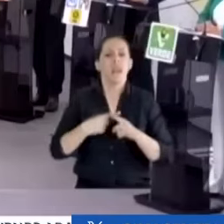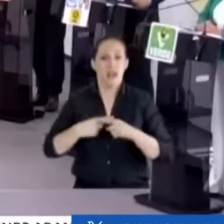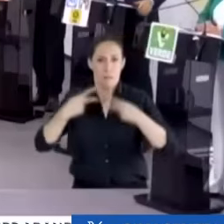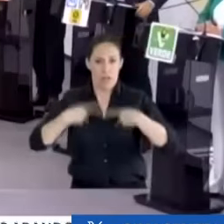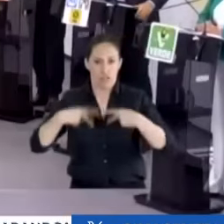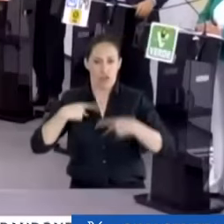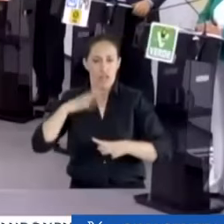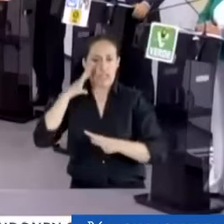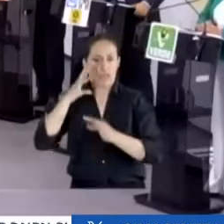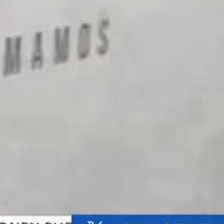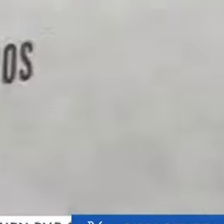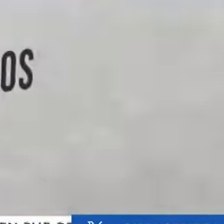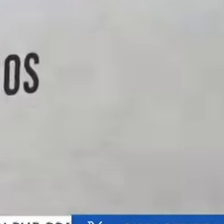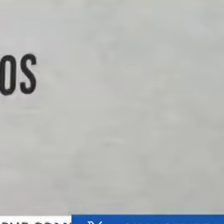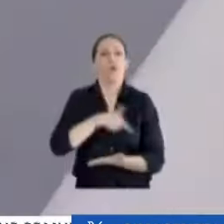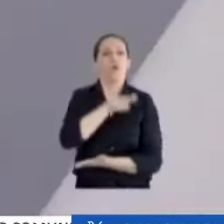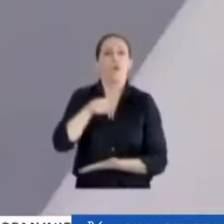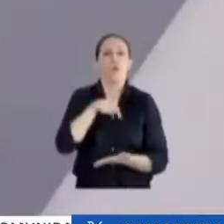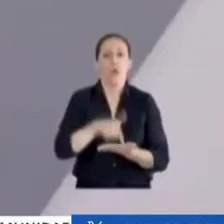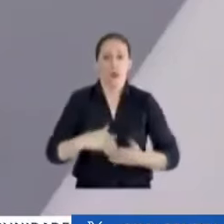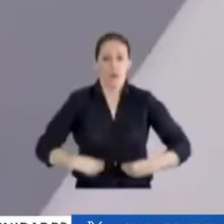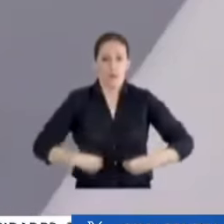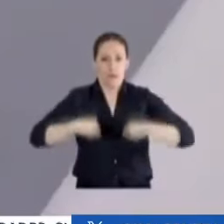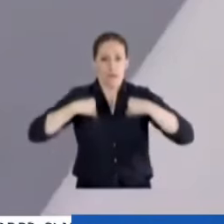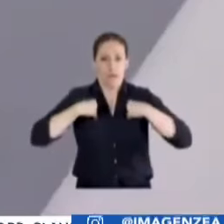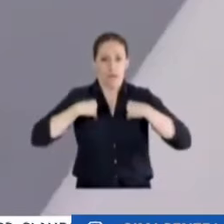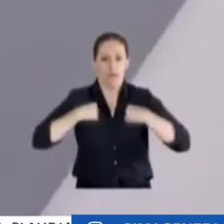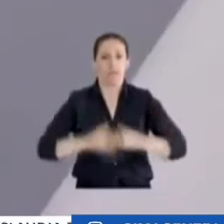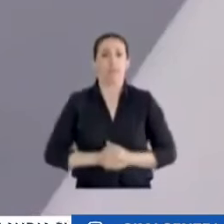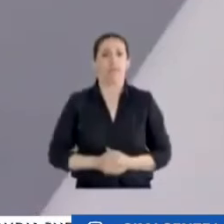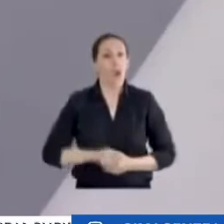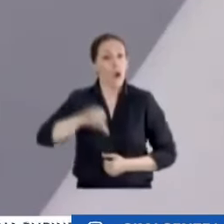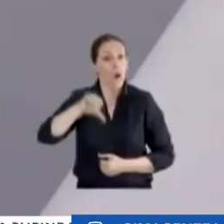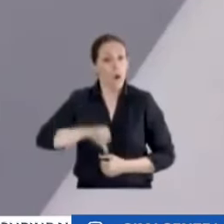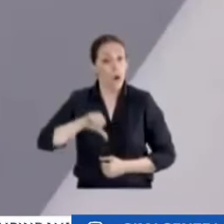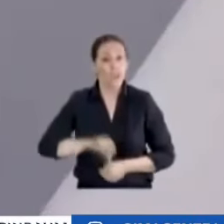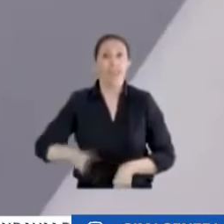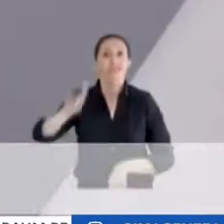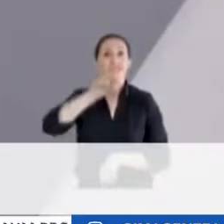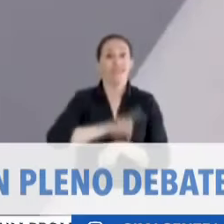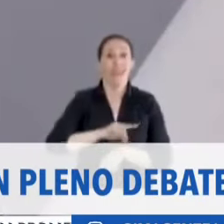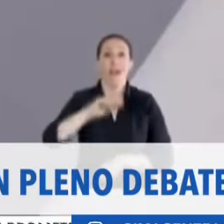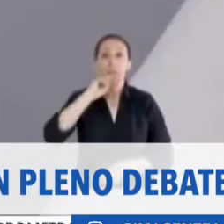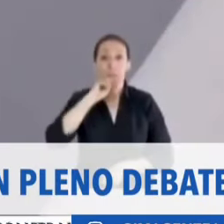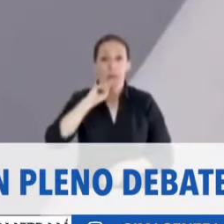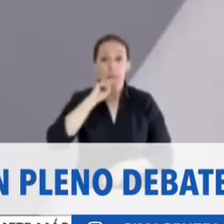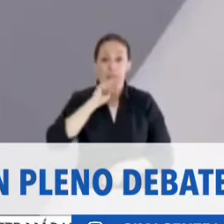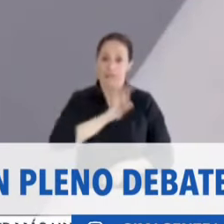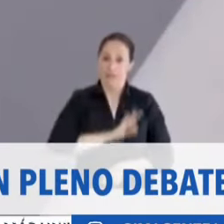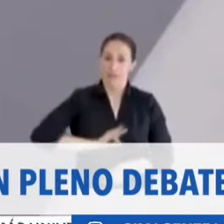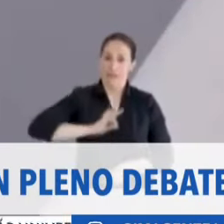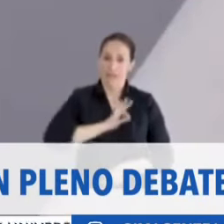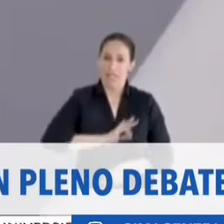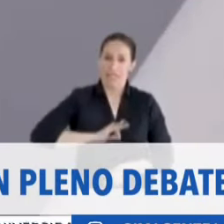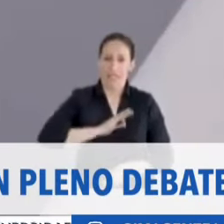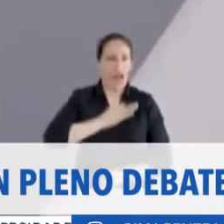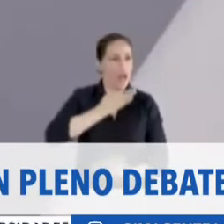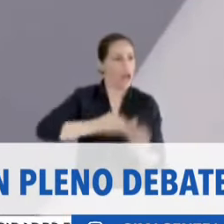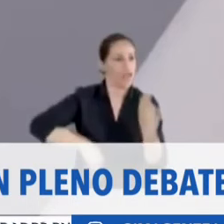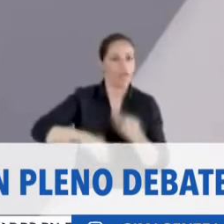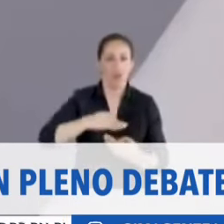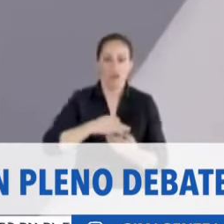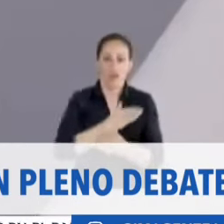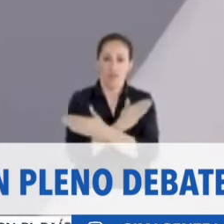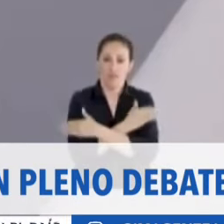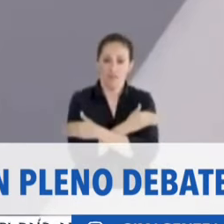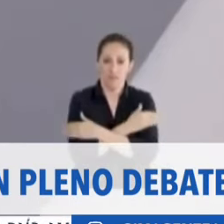bonito vean qué tierno aprovecho este espacio para felicitar a todas las mamitas que el día de hoy Ho honramos